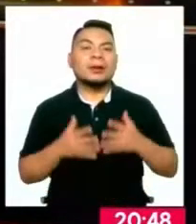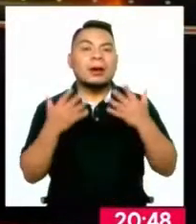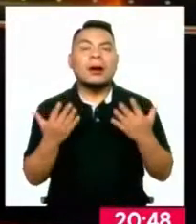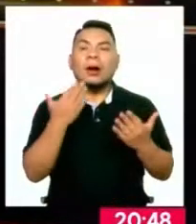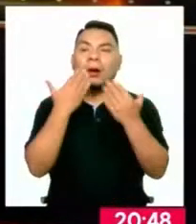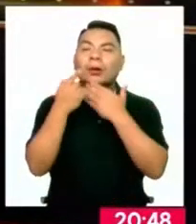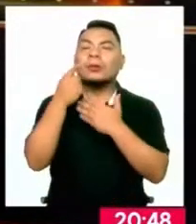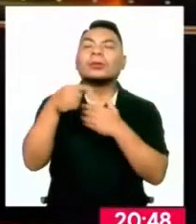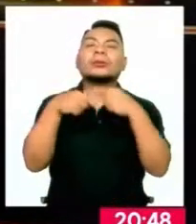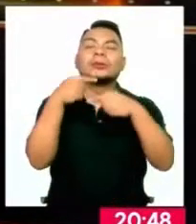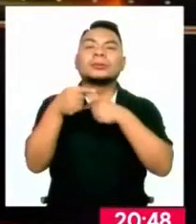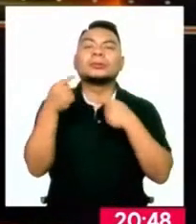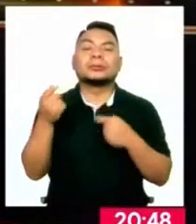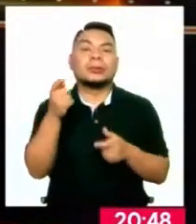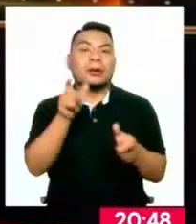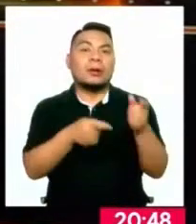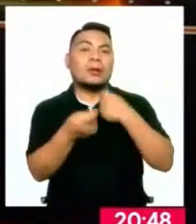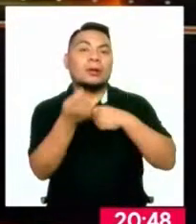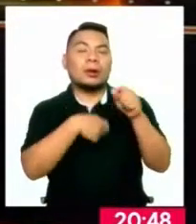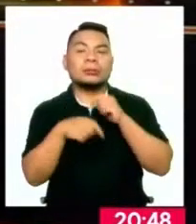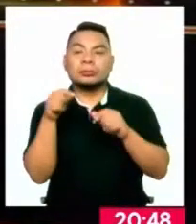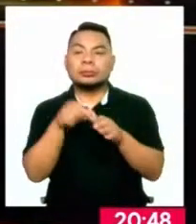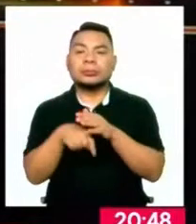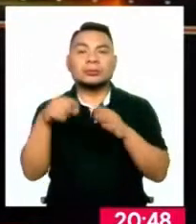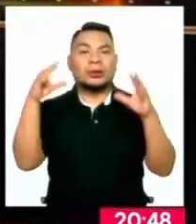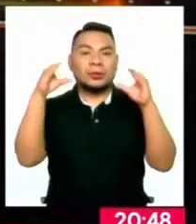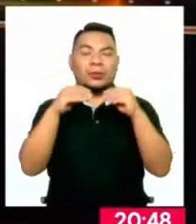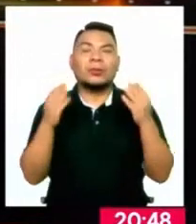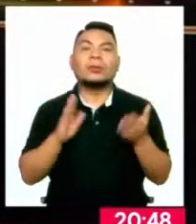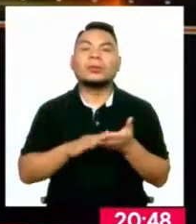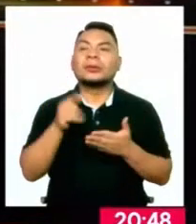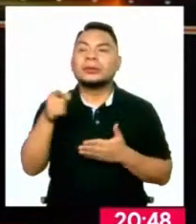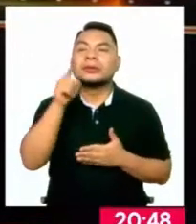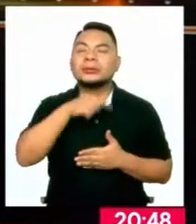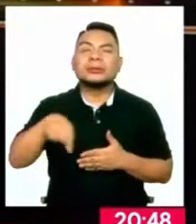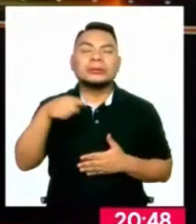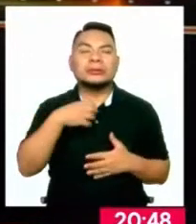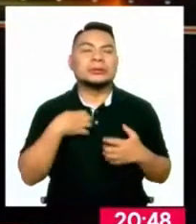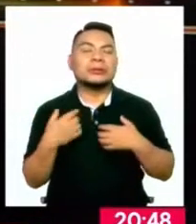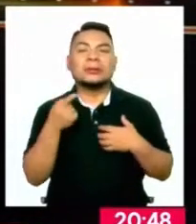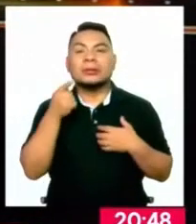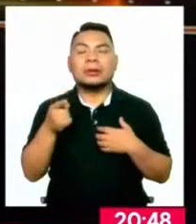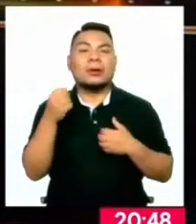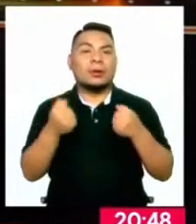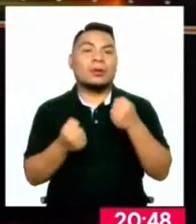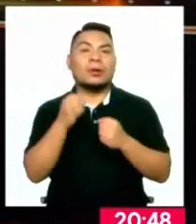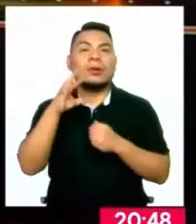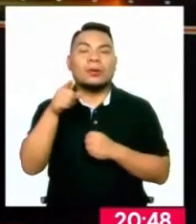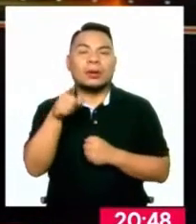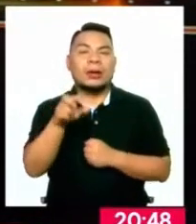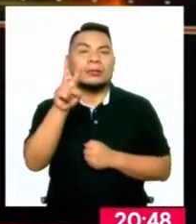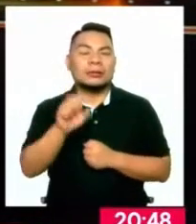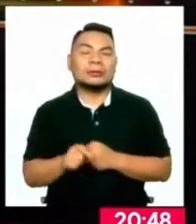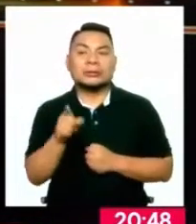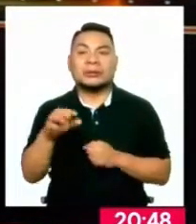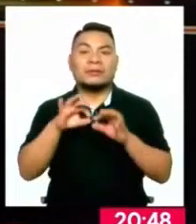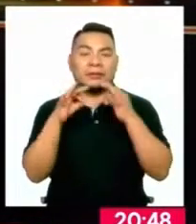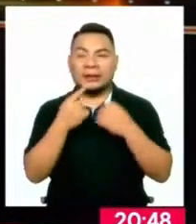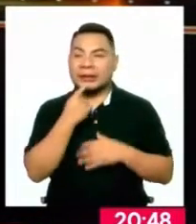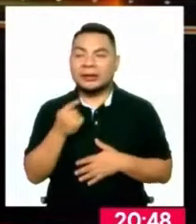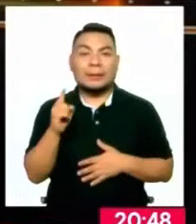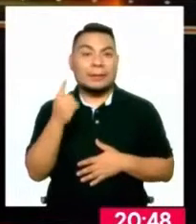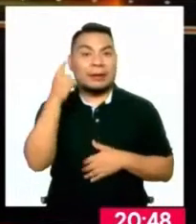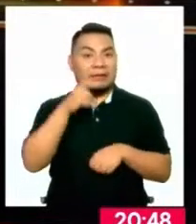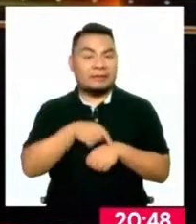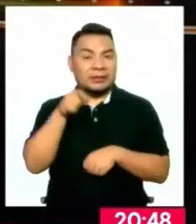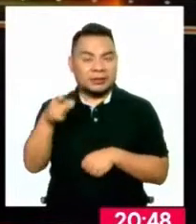Vamos ahora a contarles que un comerciante fue asesinado esta madrugada luego de resistirse al robo de su vehículo en Villa El Salvador. La familia asegura que no es